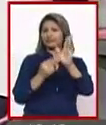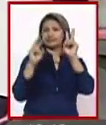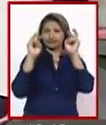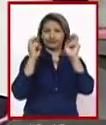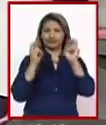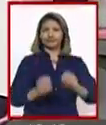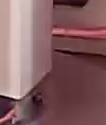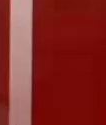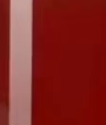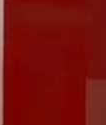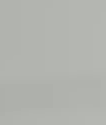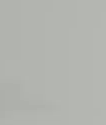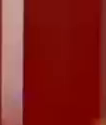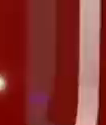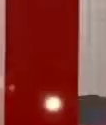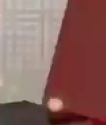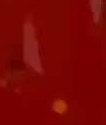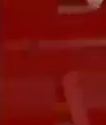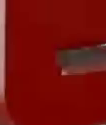titulares.